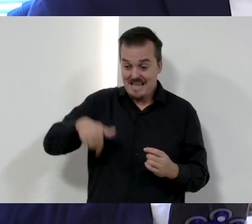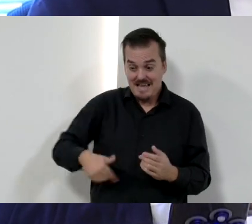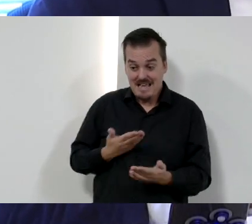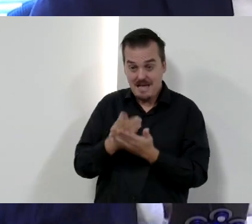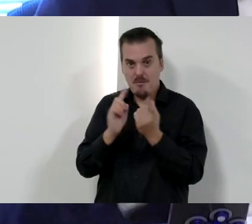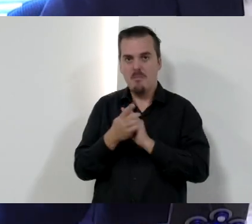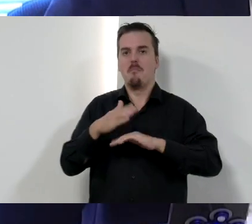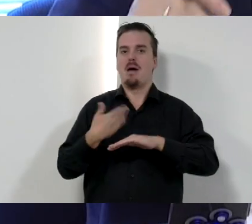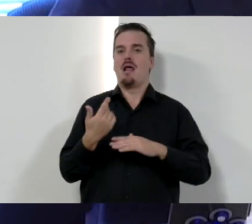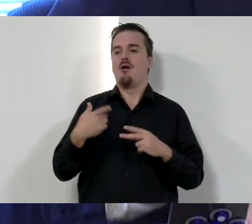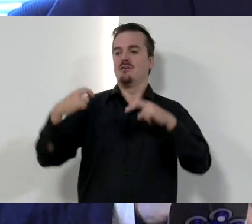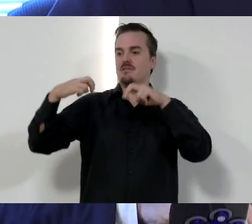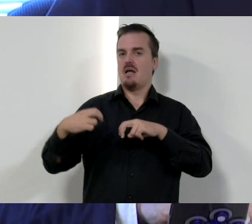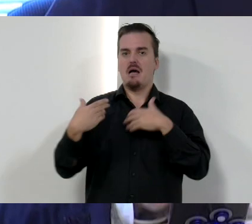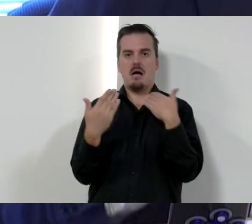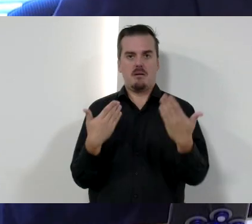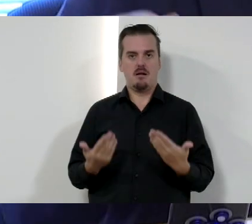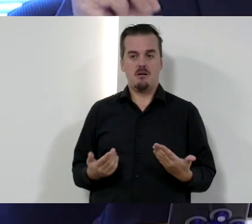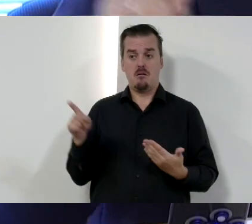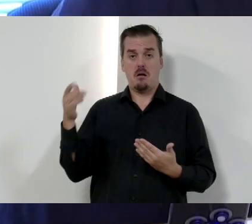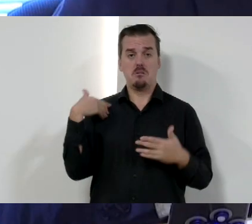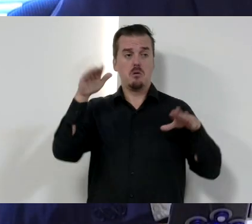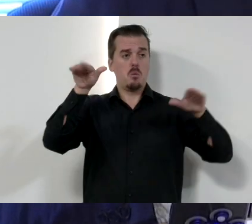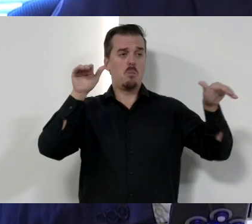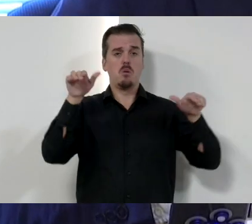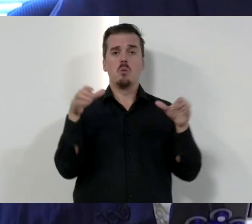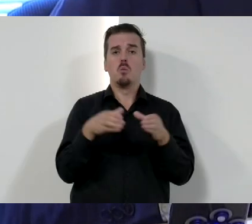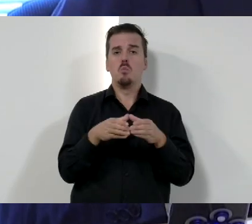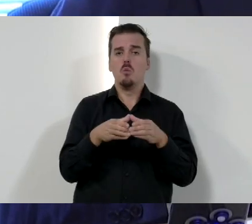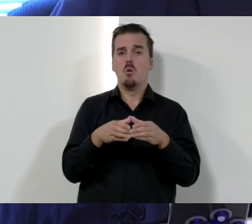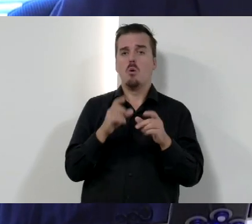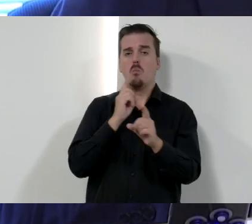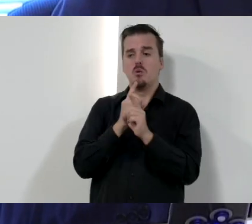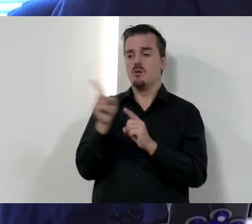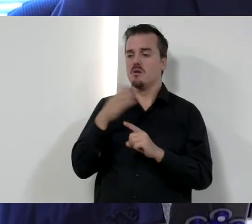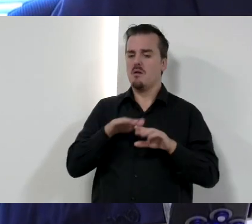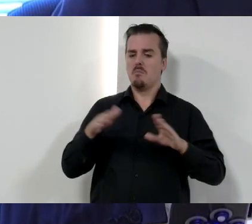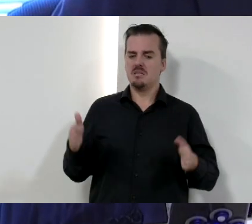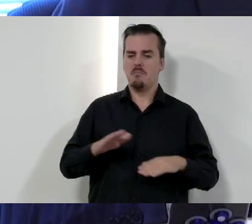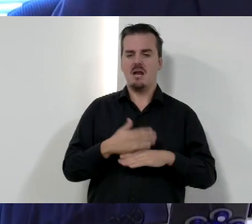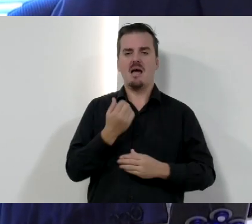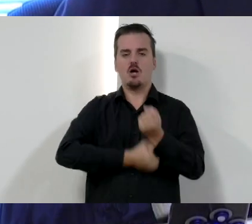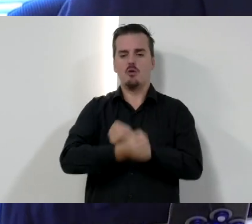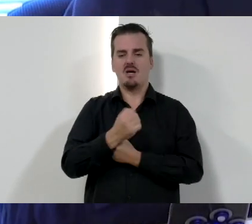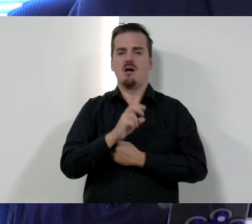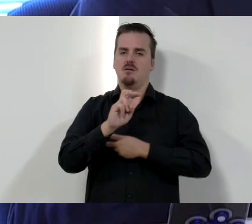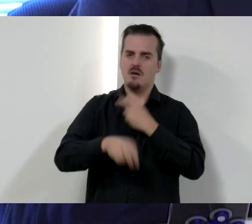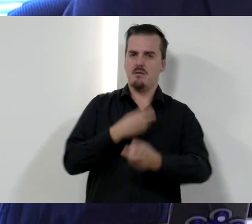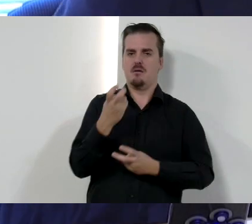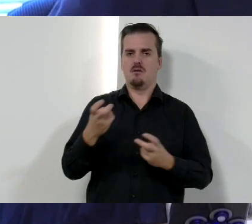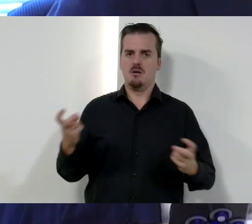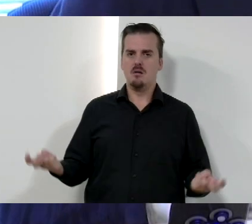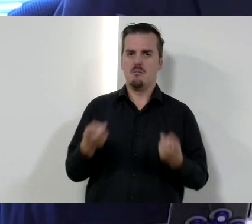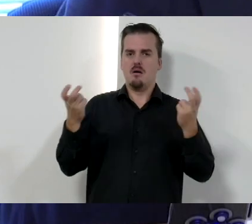en práctica. Ustedes, cuando convocaron a petición de los grupos de la oposición las mesas de reactivación económica, pedimos que hubiese un